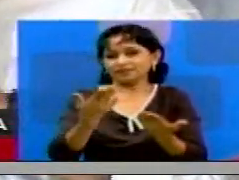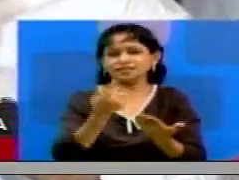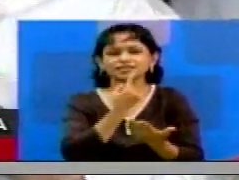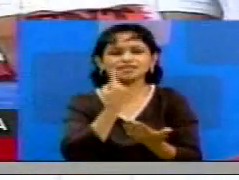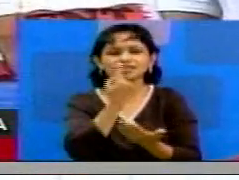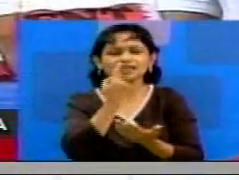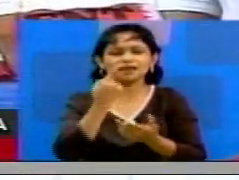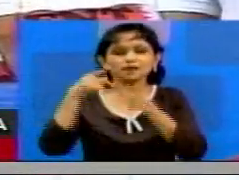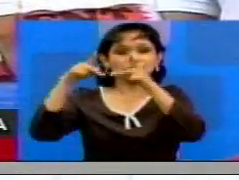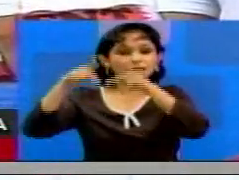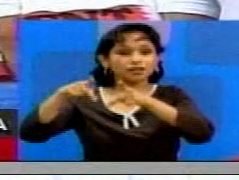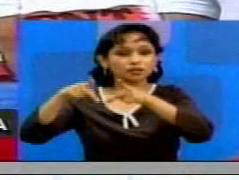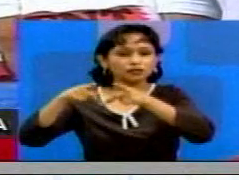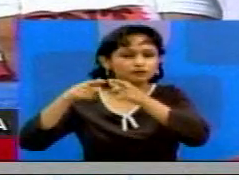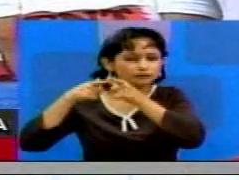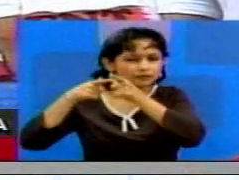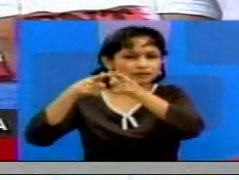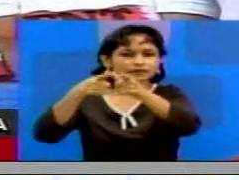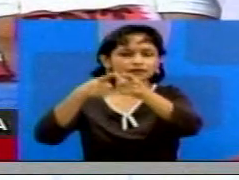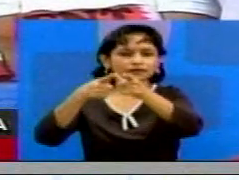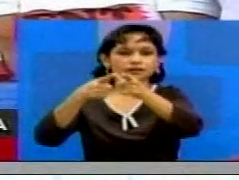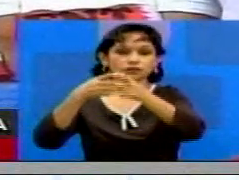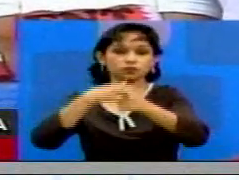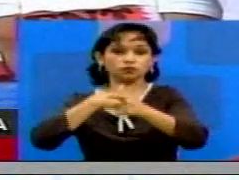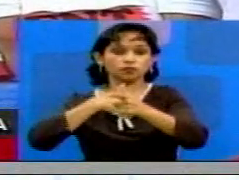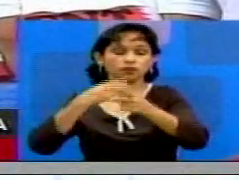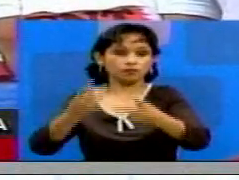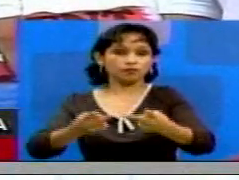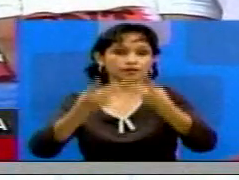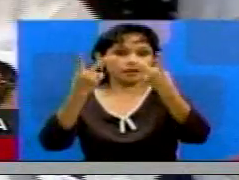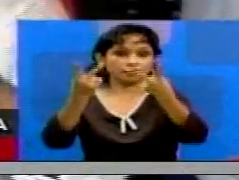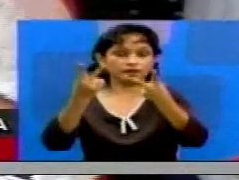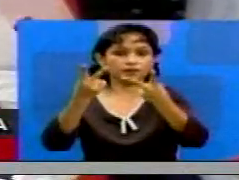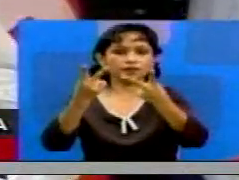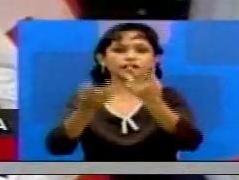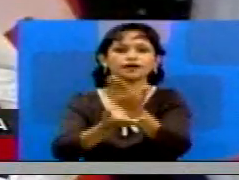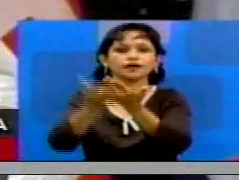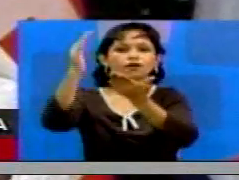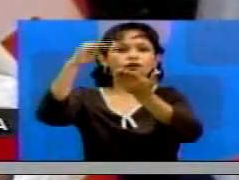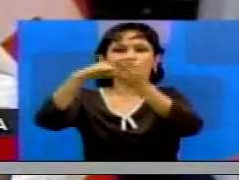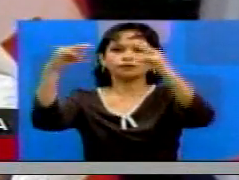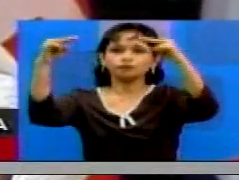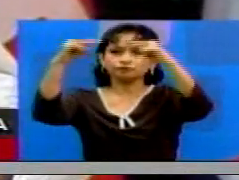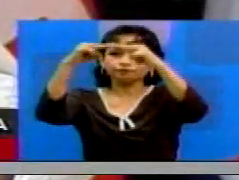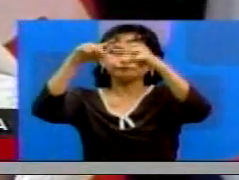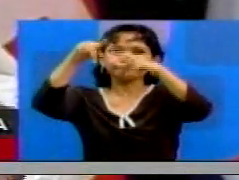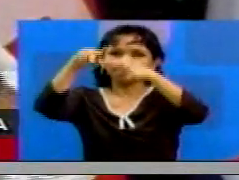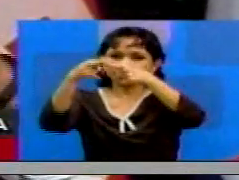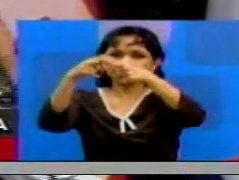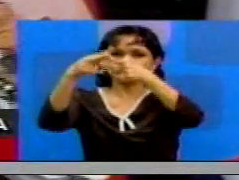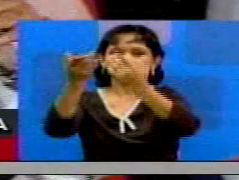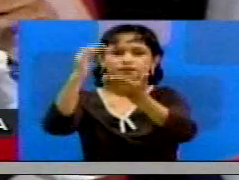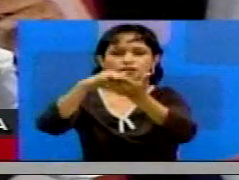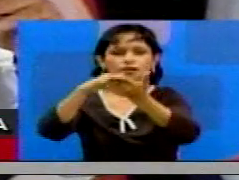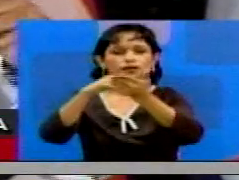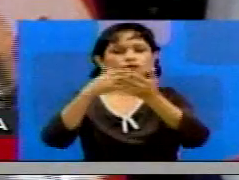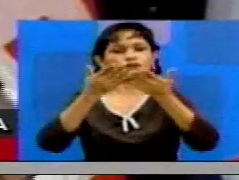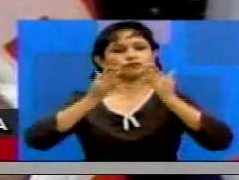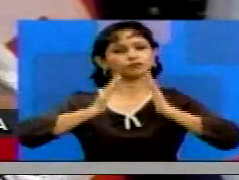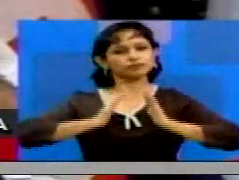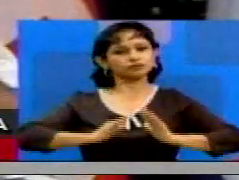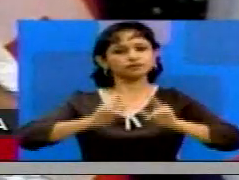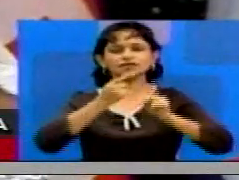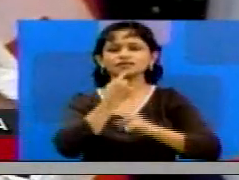los que corren a exponer su vida para que se restablezca la energía y todo el mundo esté